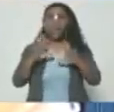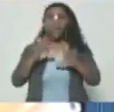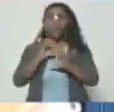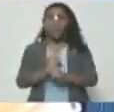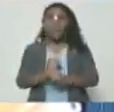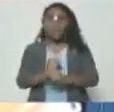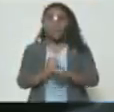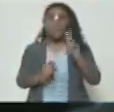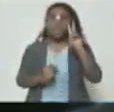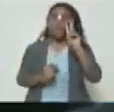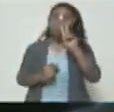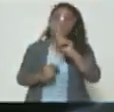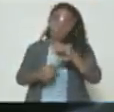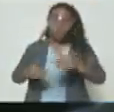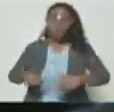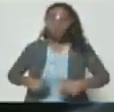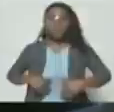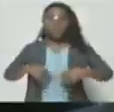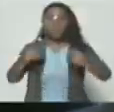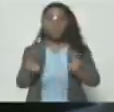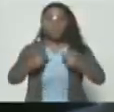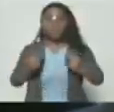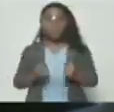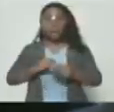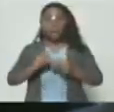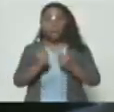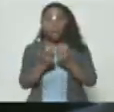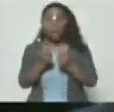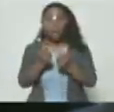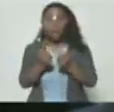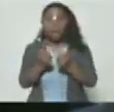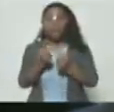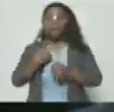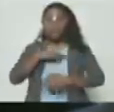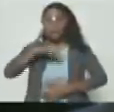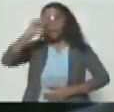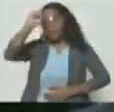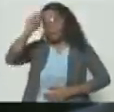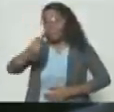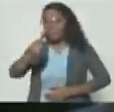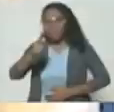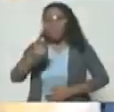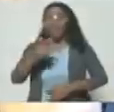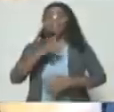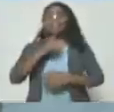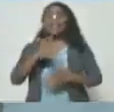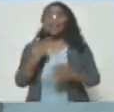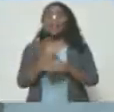Se han visto esfuerzos para reactivar la economía. Lo reconocemos. Sería mezquino no hacerlo.